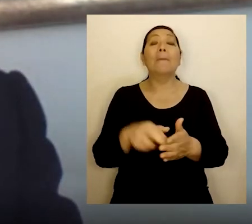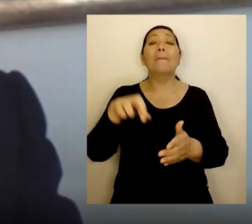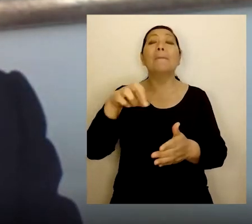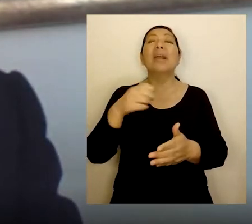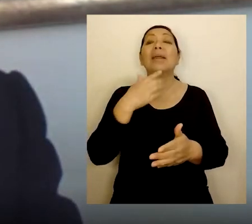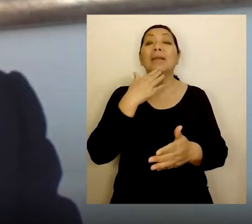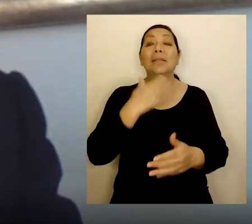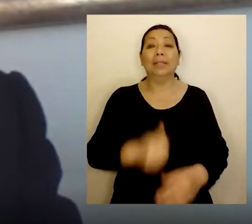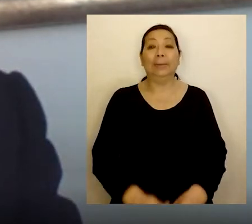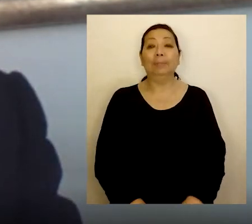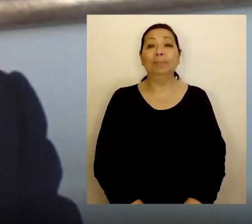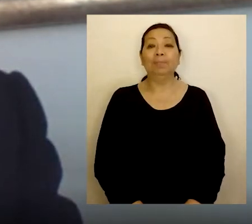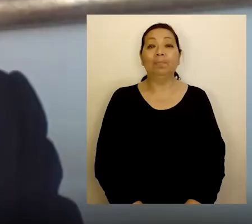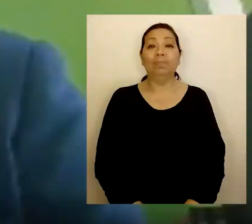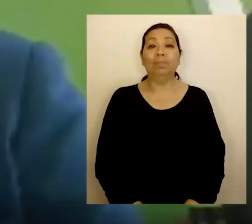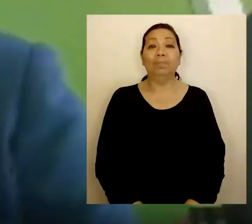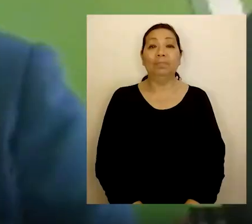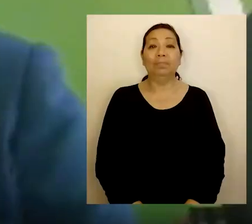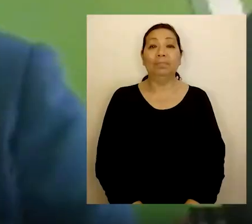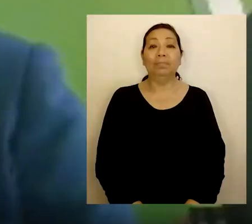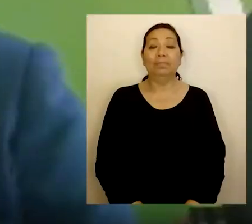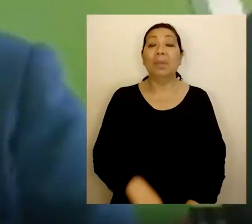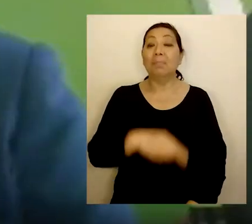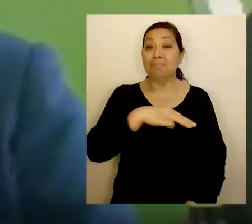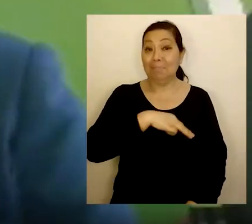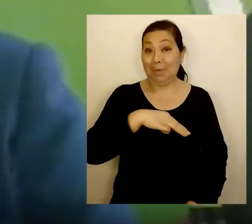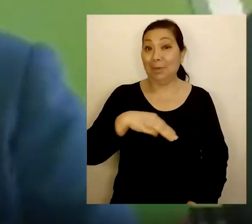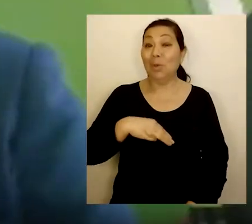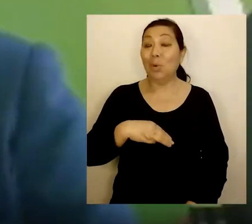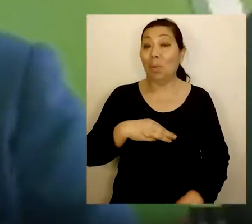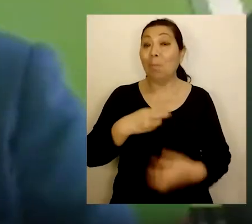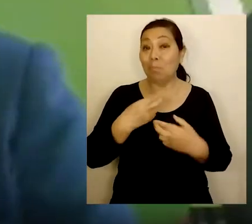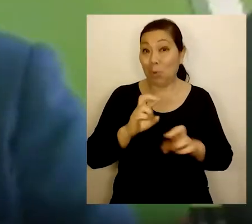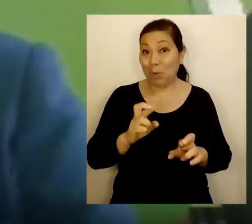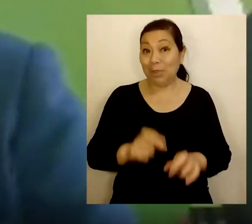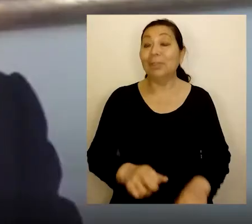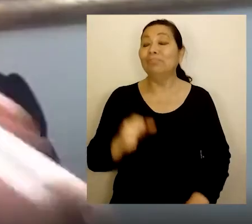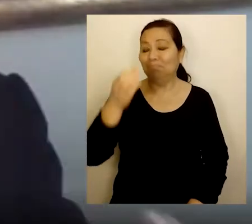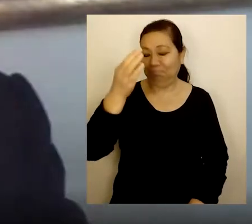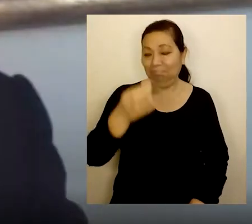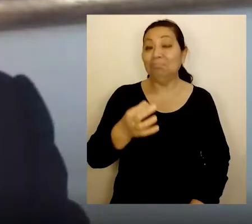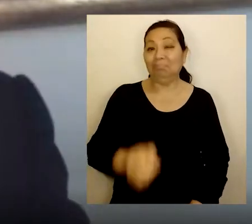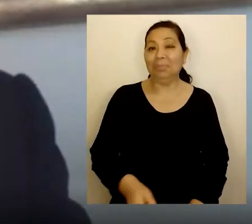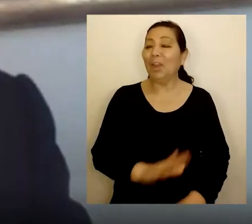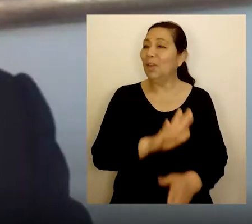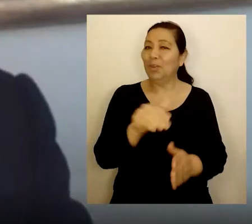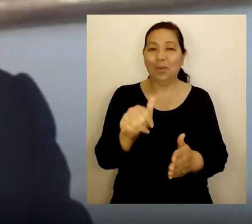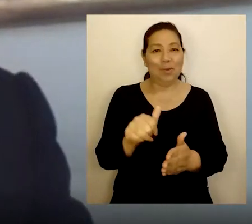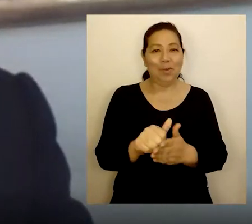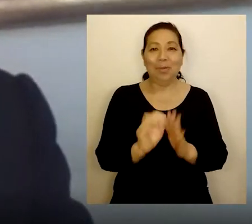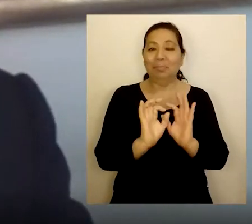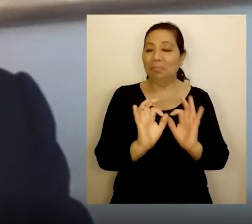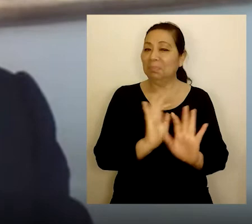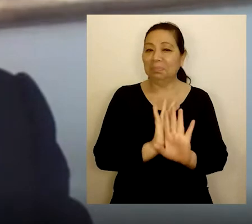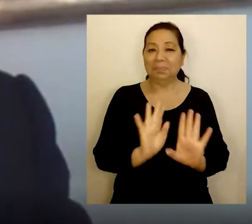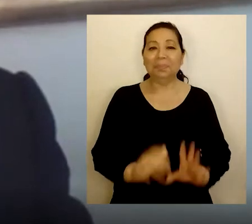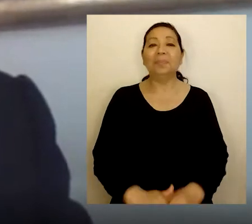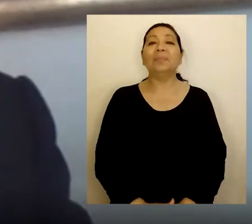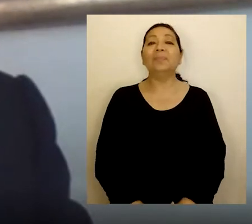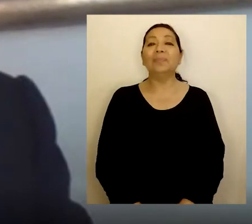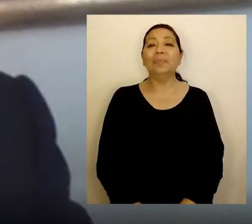penal? Es el Ministerio Público, doctor. Correcto. Eso es todo, Presidenta.